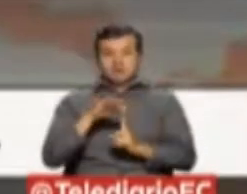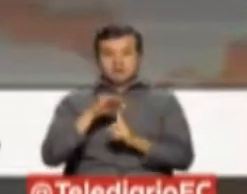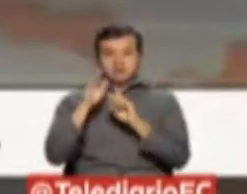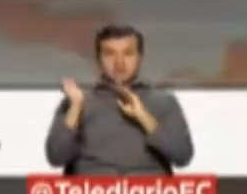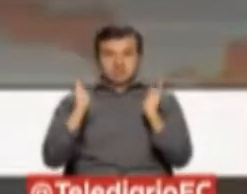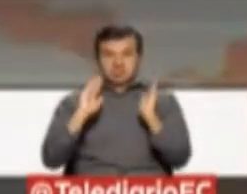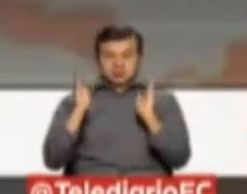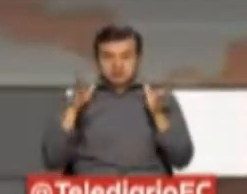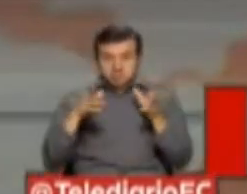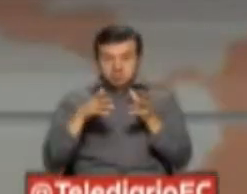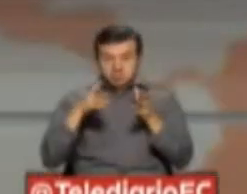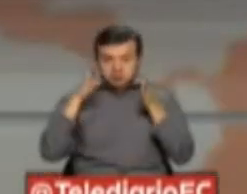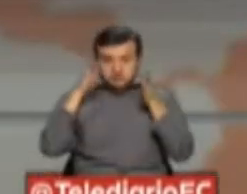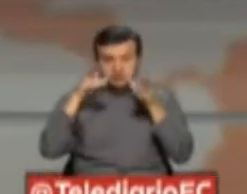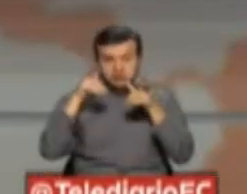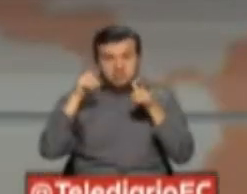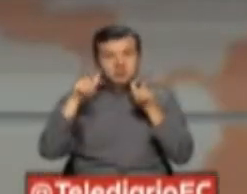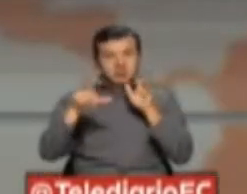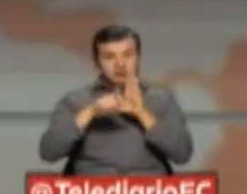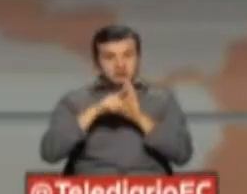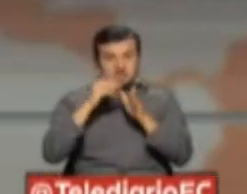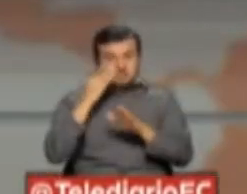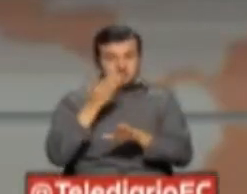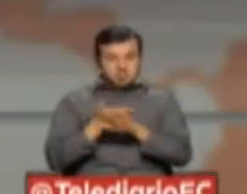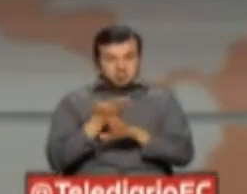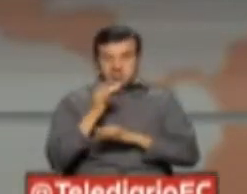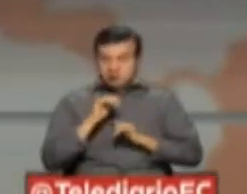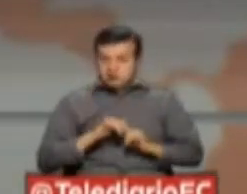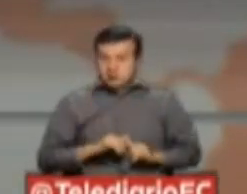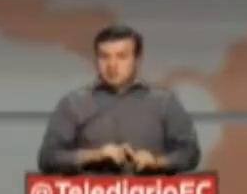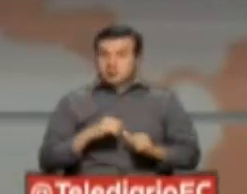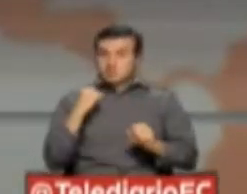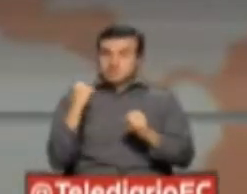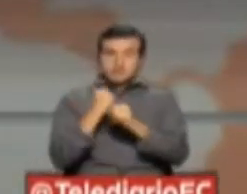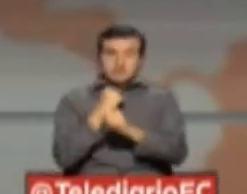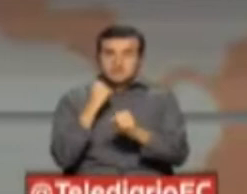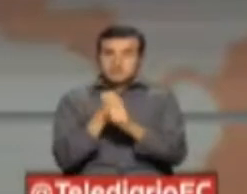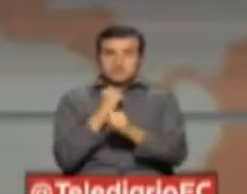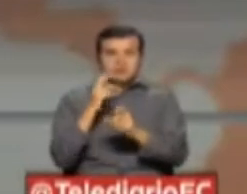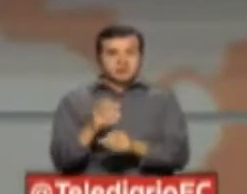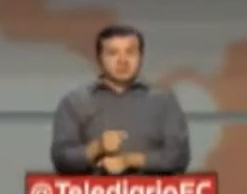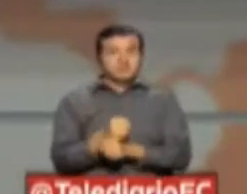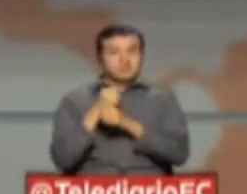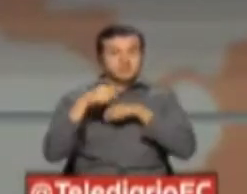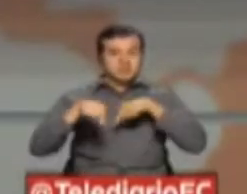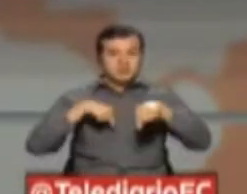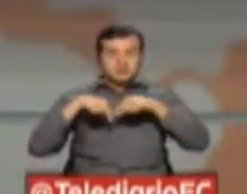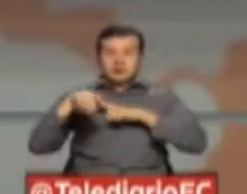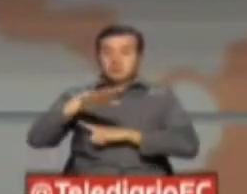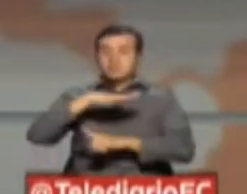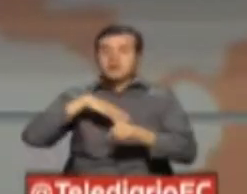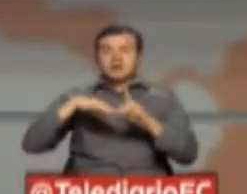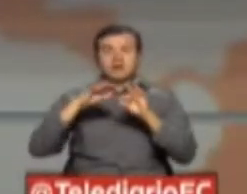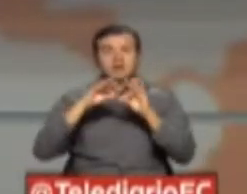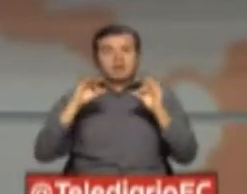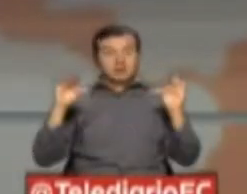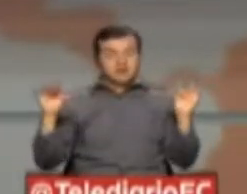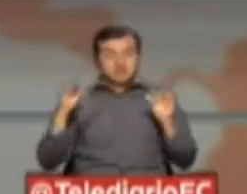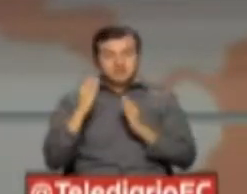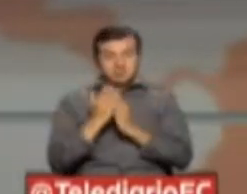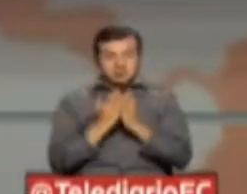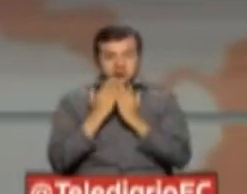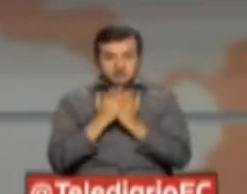que está tratando la la ley que se ha planteado como premisa trabajar por la seguridad vial por el medio ambiente y por la calidad del